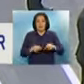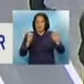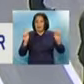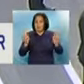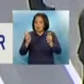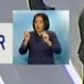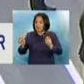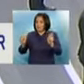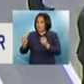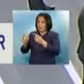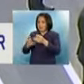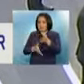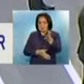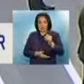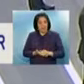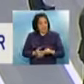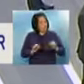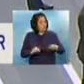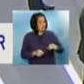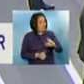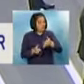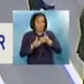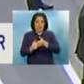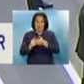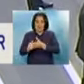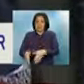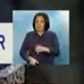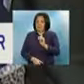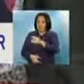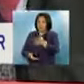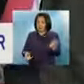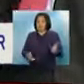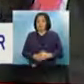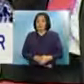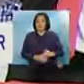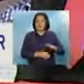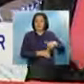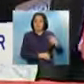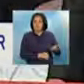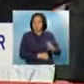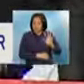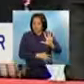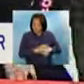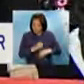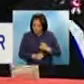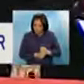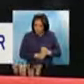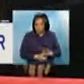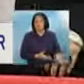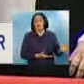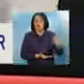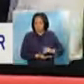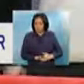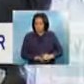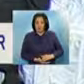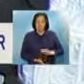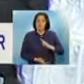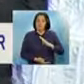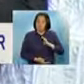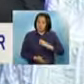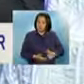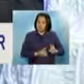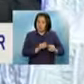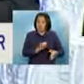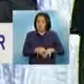haciendo la barra, está dirigiendo su propia barra. Sí. Después de 5 años, retomó el protocolo en el desfile militar